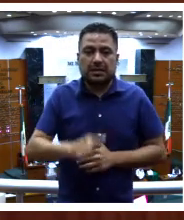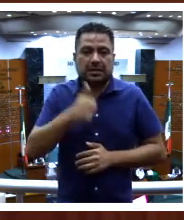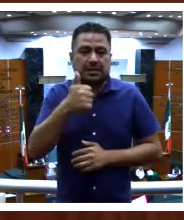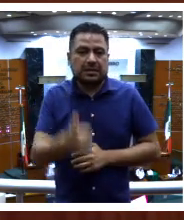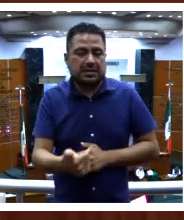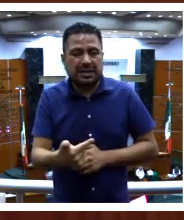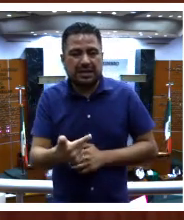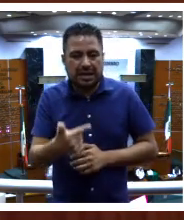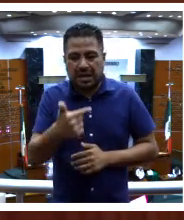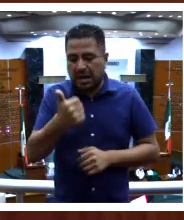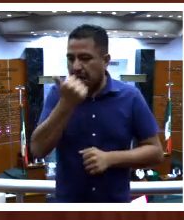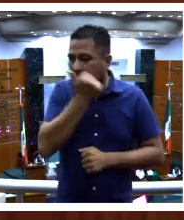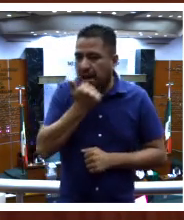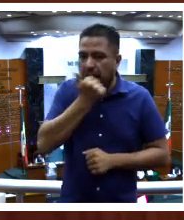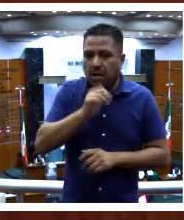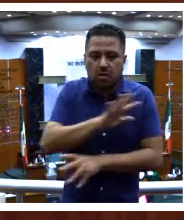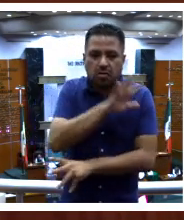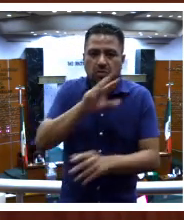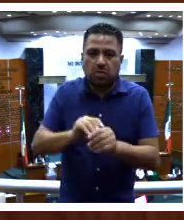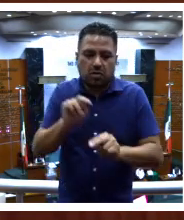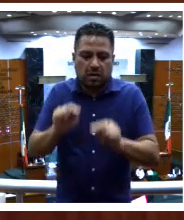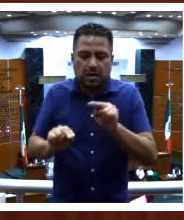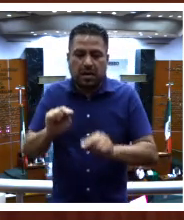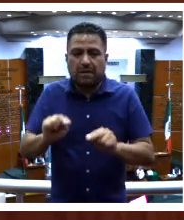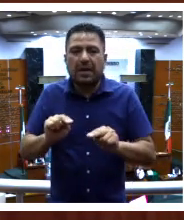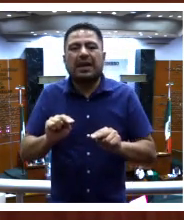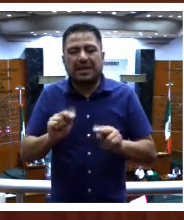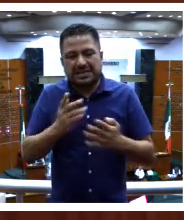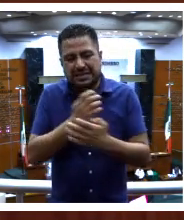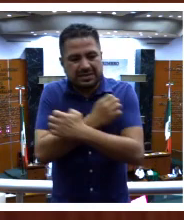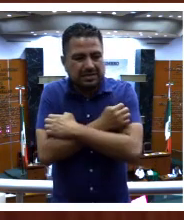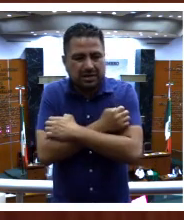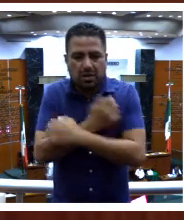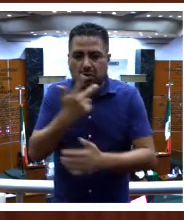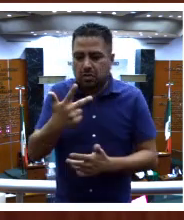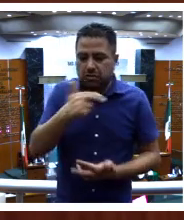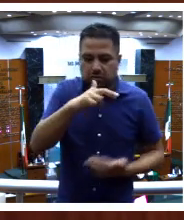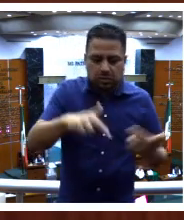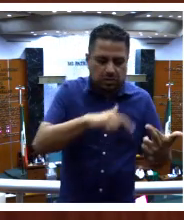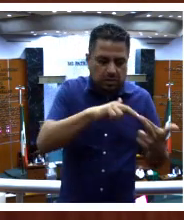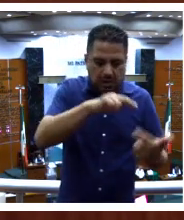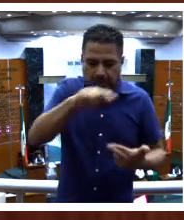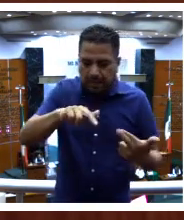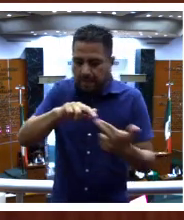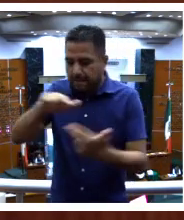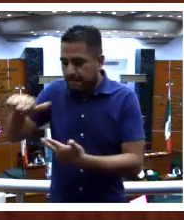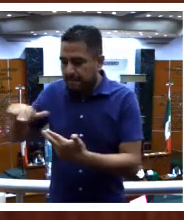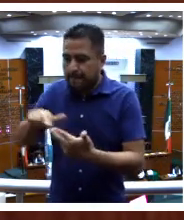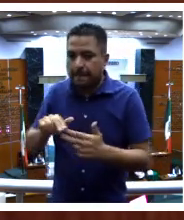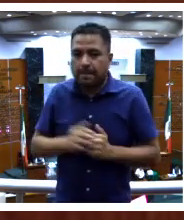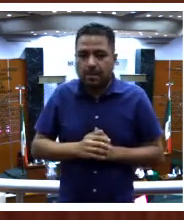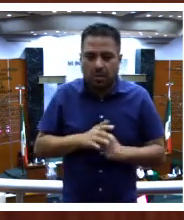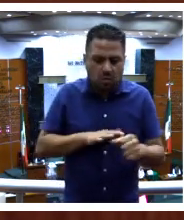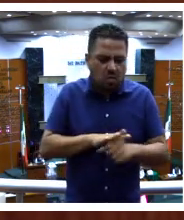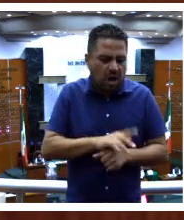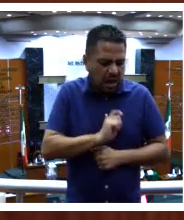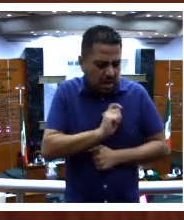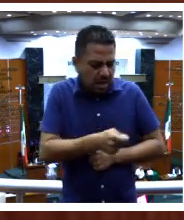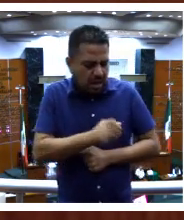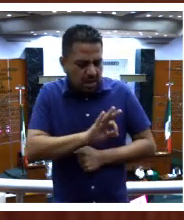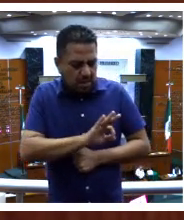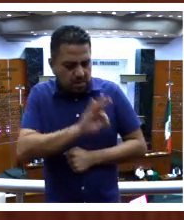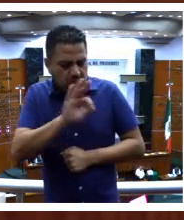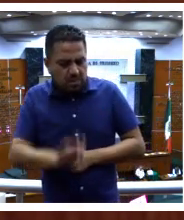119.077 estudiantes de todos los niveles educativos en las 8 regiones del estado. ¿Qué porcentaje entonces